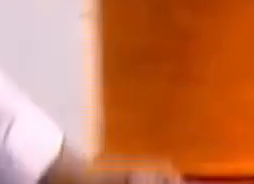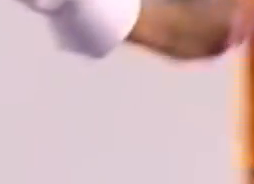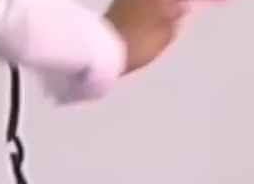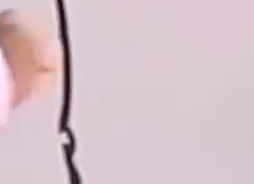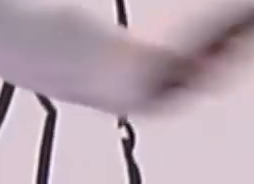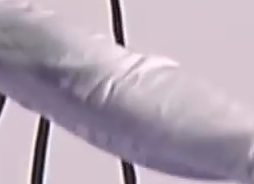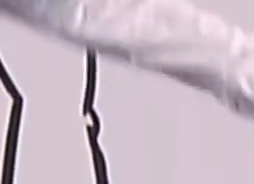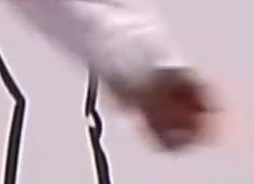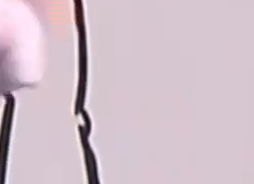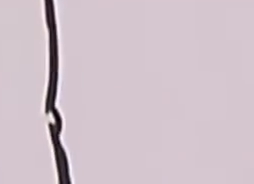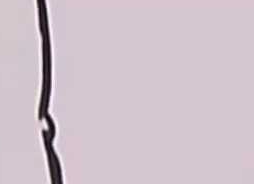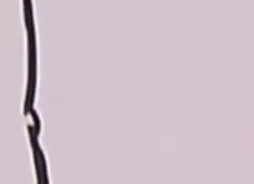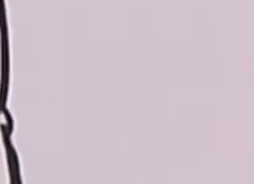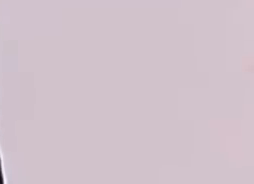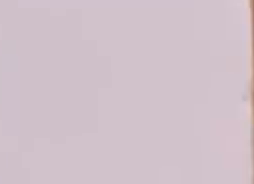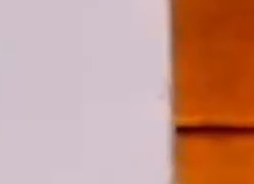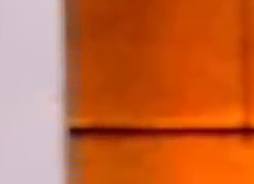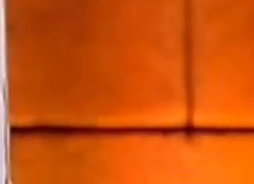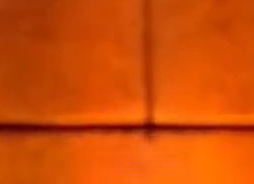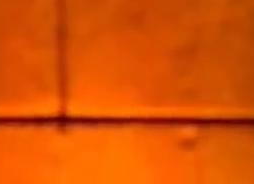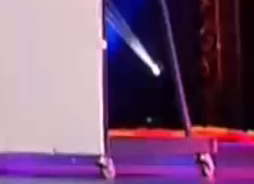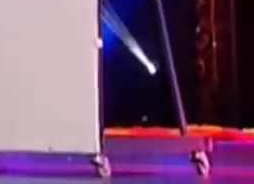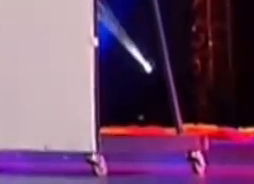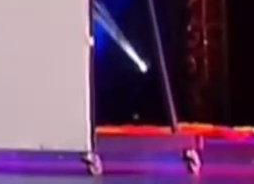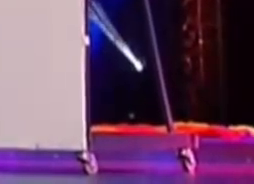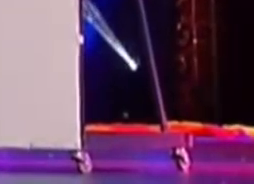tenemos nuestro monstruo. Mira el monstruo.